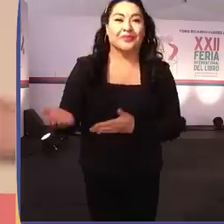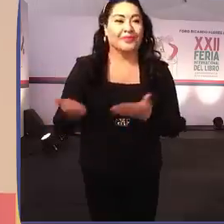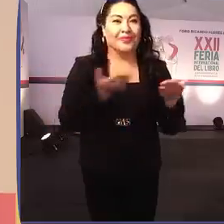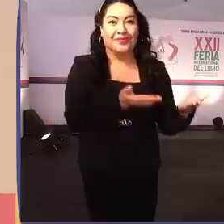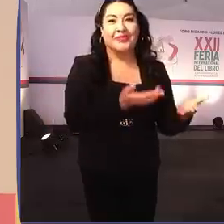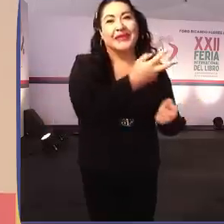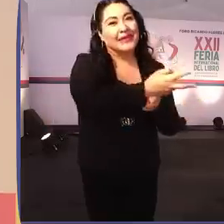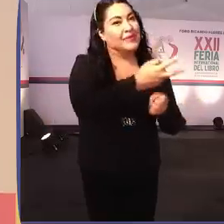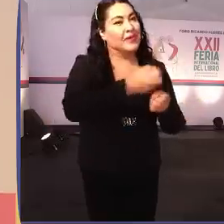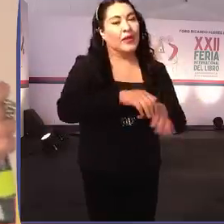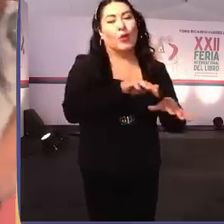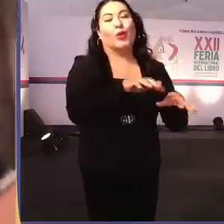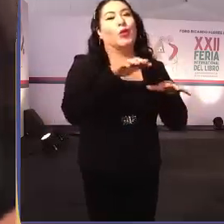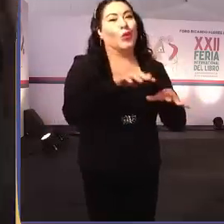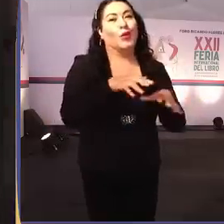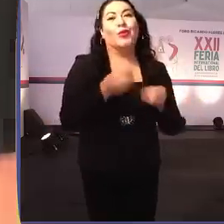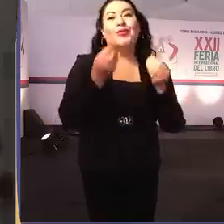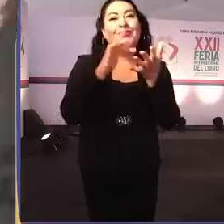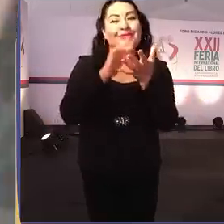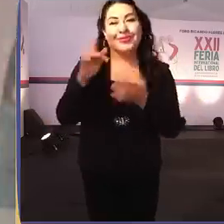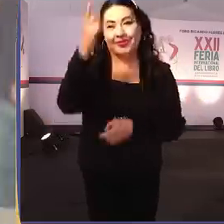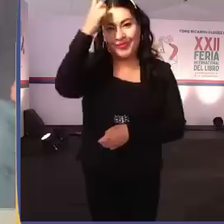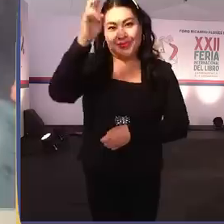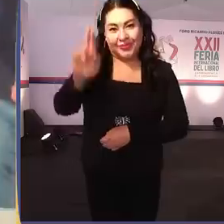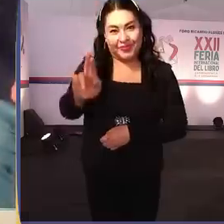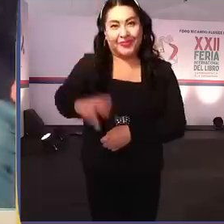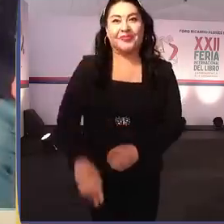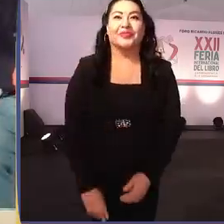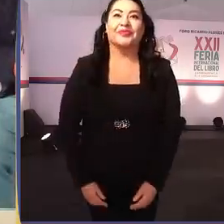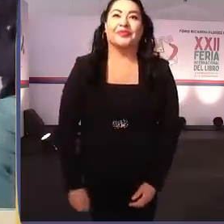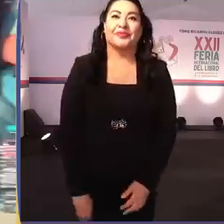grandes invitados. Muchas gracias, doctora.